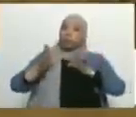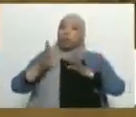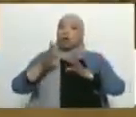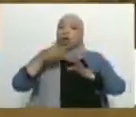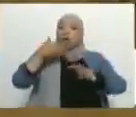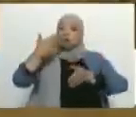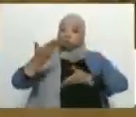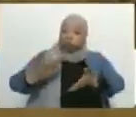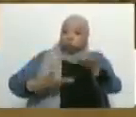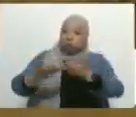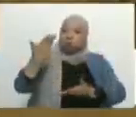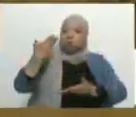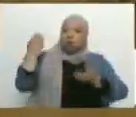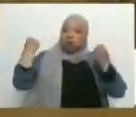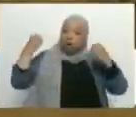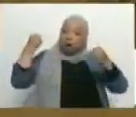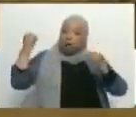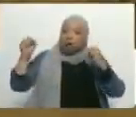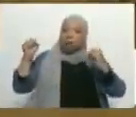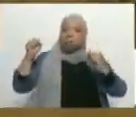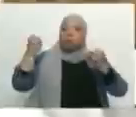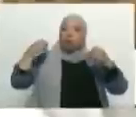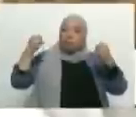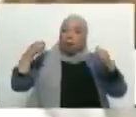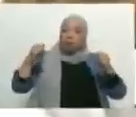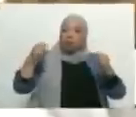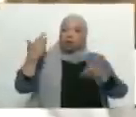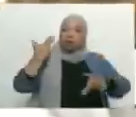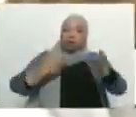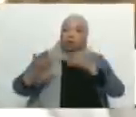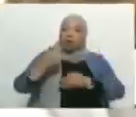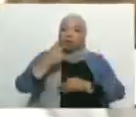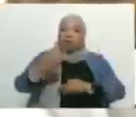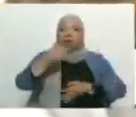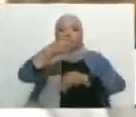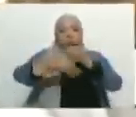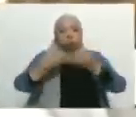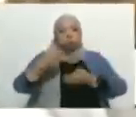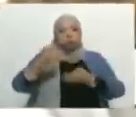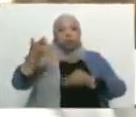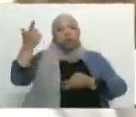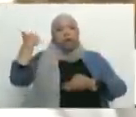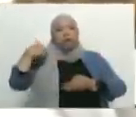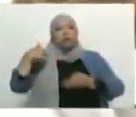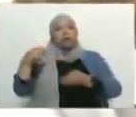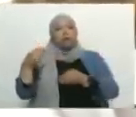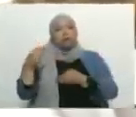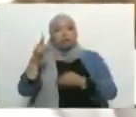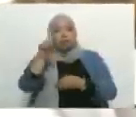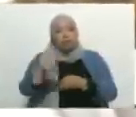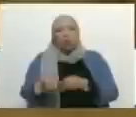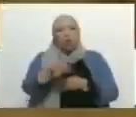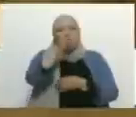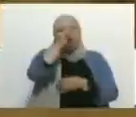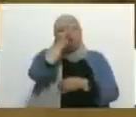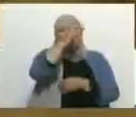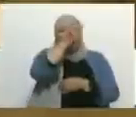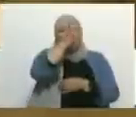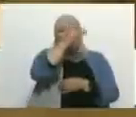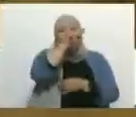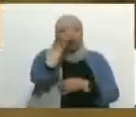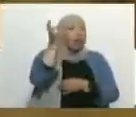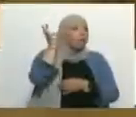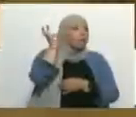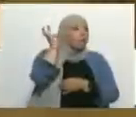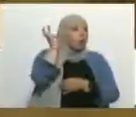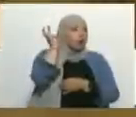decimos y lo que hacemos. Además, este señor, en el pasado reciente, también se burlaba de las